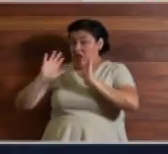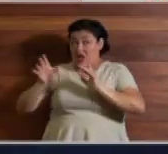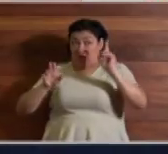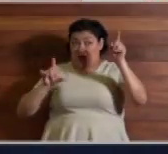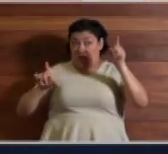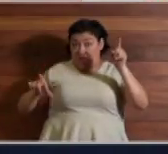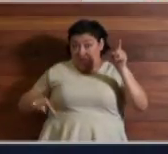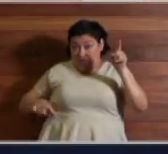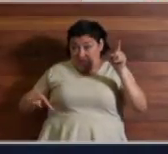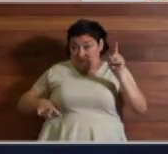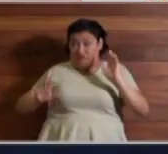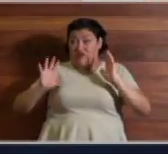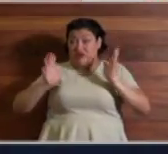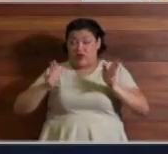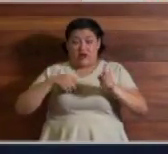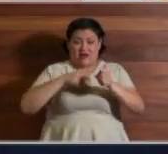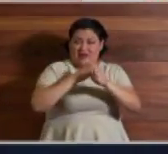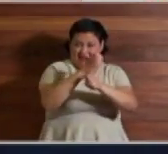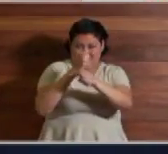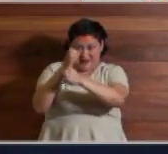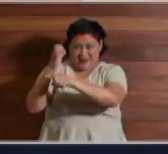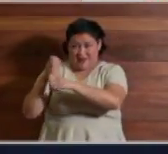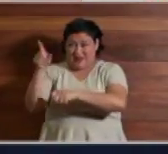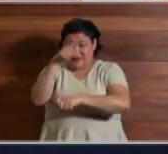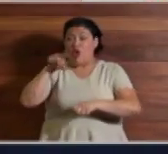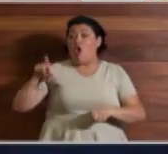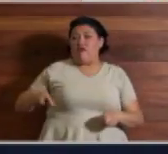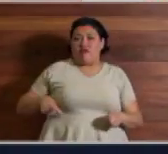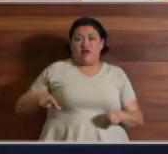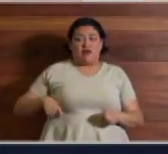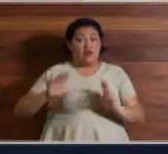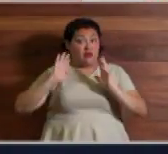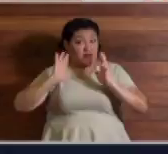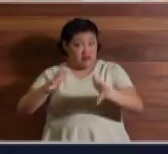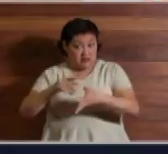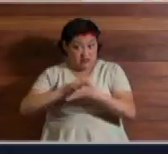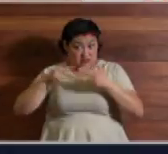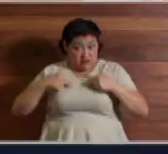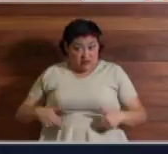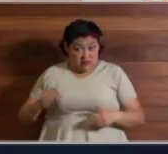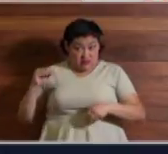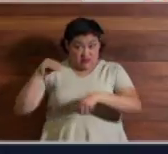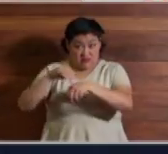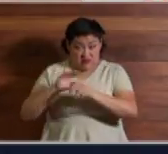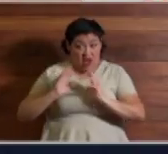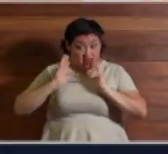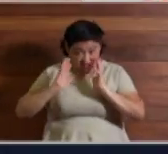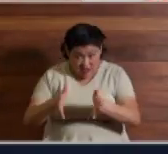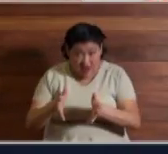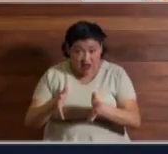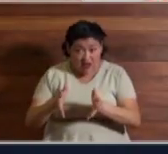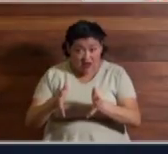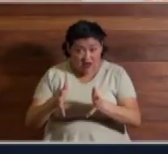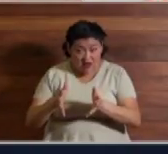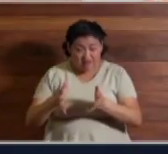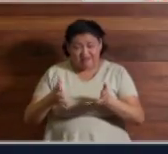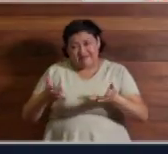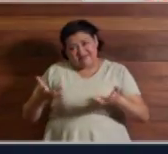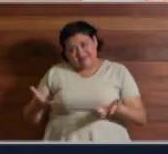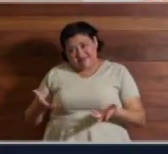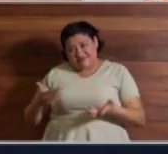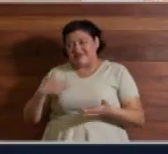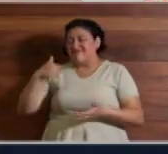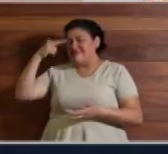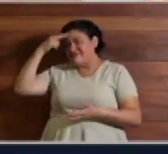el gobierno federal y los gobiernos estatales. Sin duda, el Plan Nacional de Desarrollo está construido en un discurso y